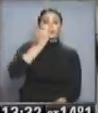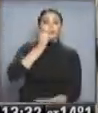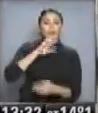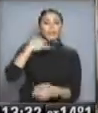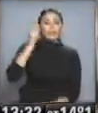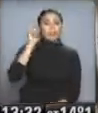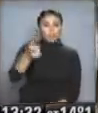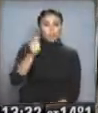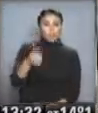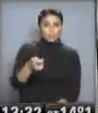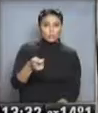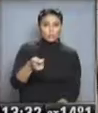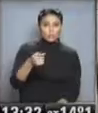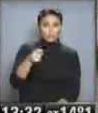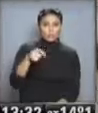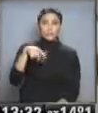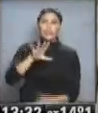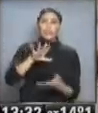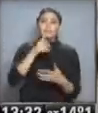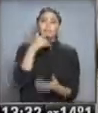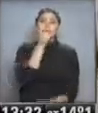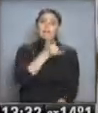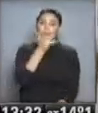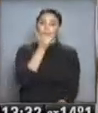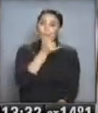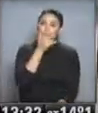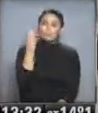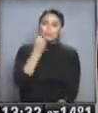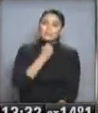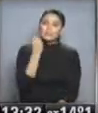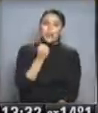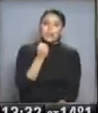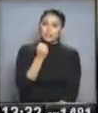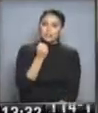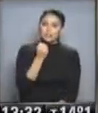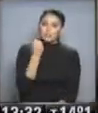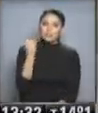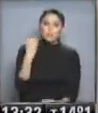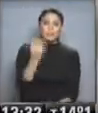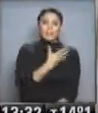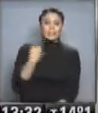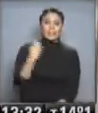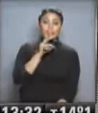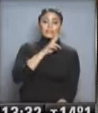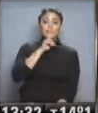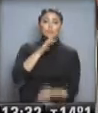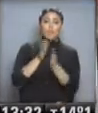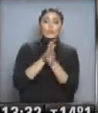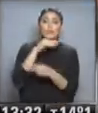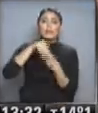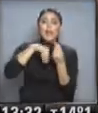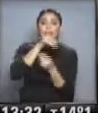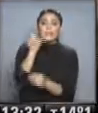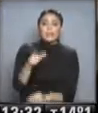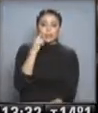juicio a El Vesubio. Es un testimonio importante por la cercanía que logra la directora con la familia de Raimundo